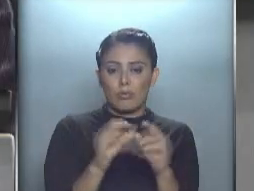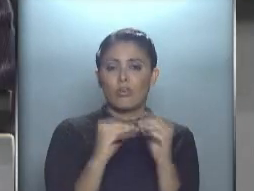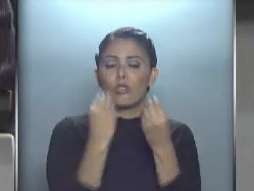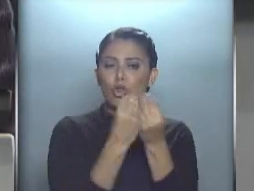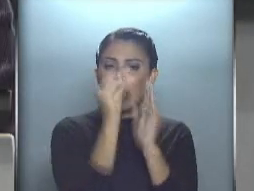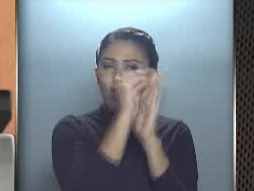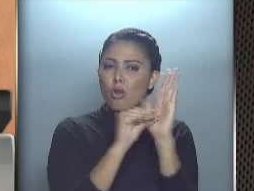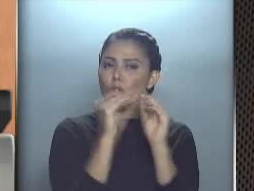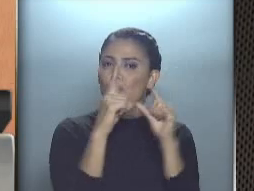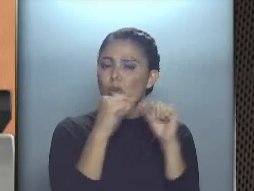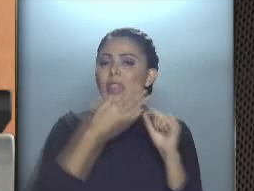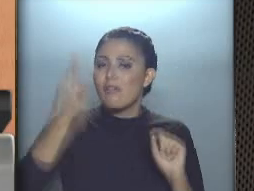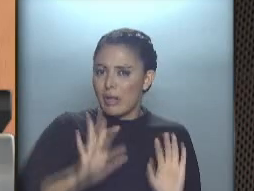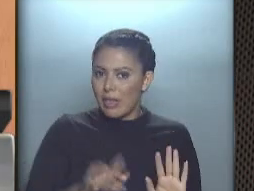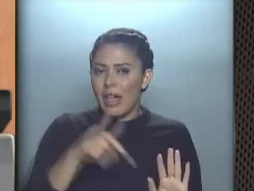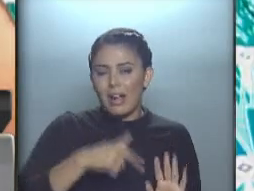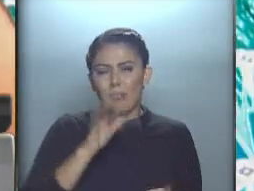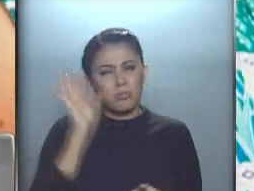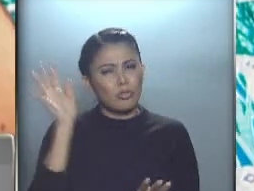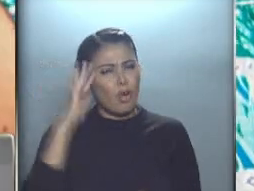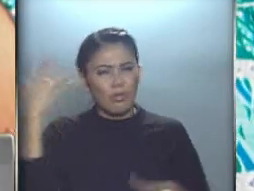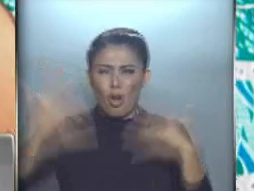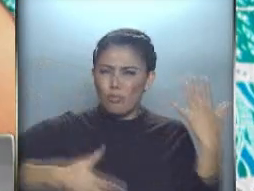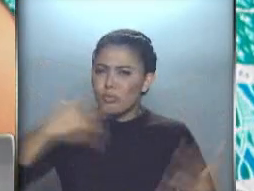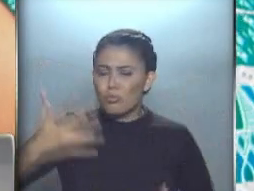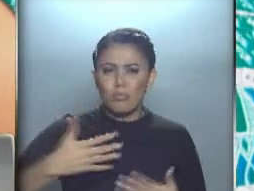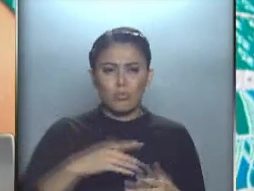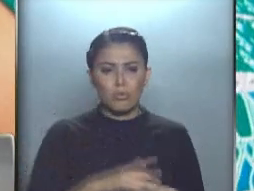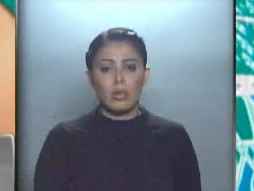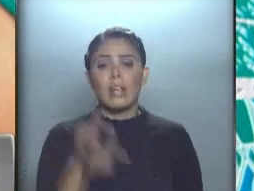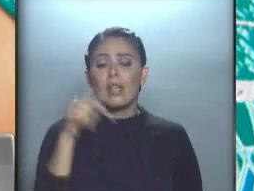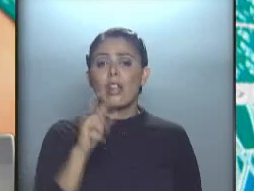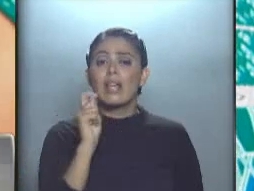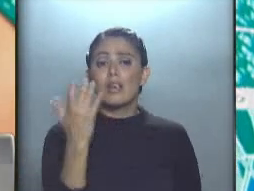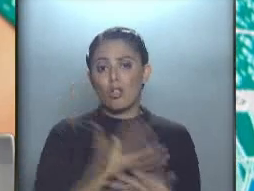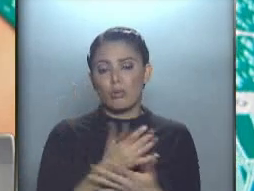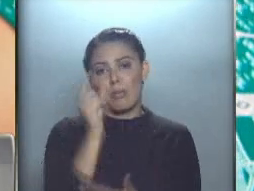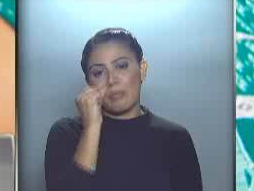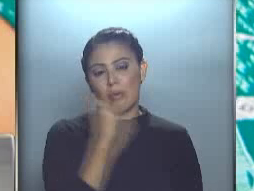reales, porque digamos acá no hay nada claro, no hay nada claro, y los que están sufriendo son los padres.